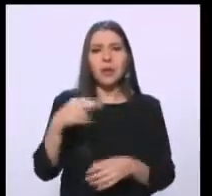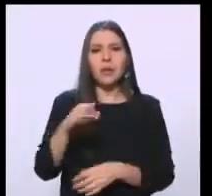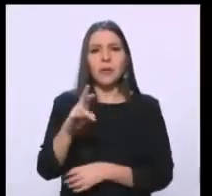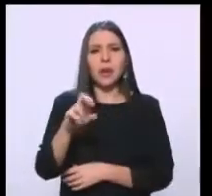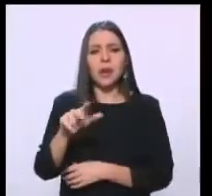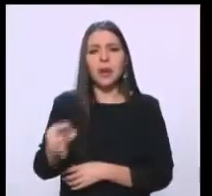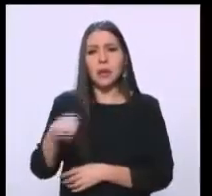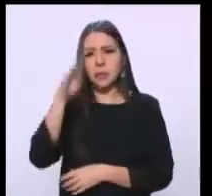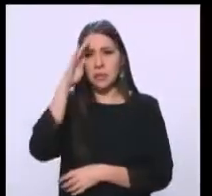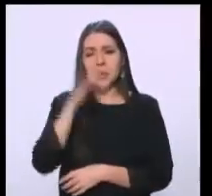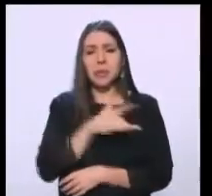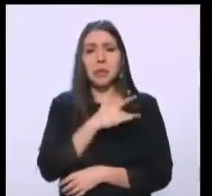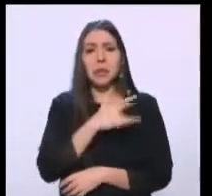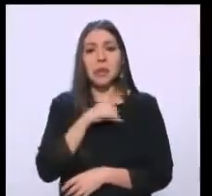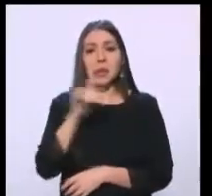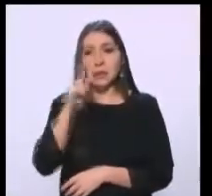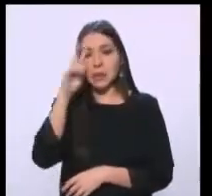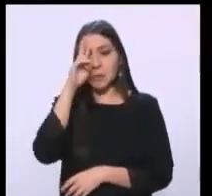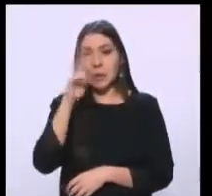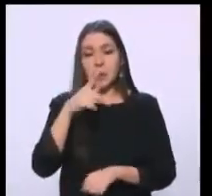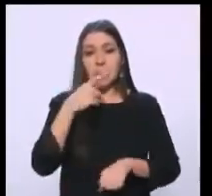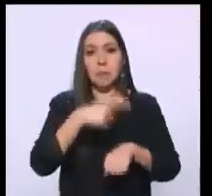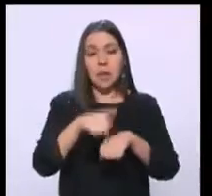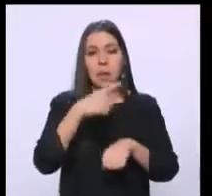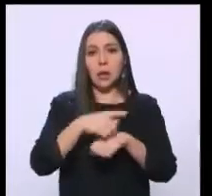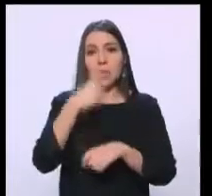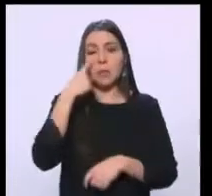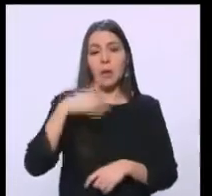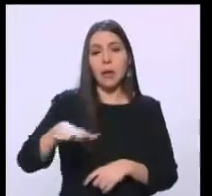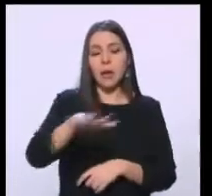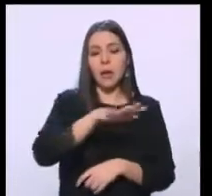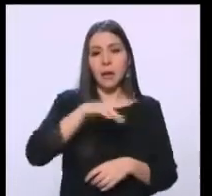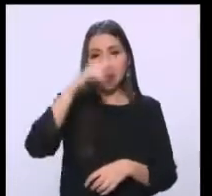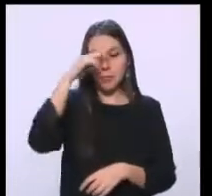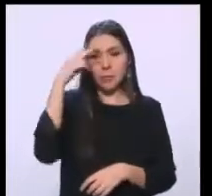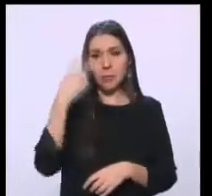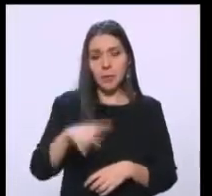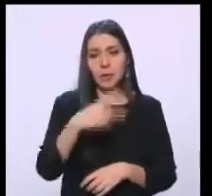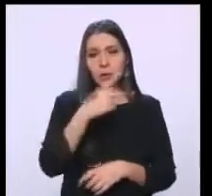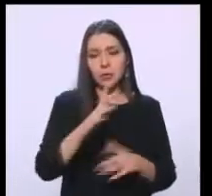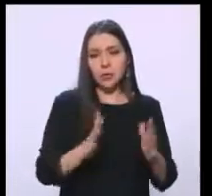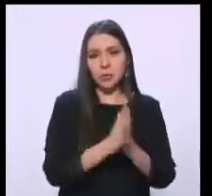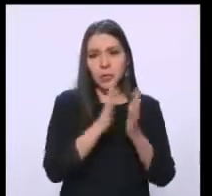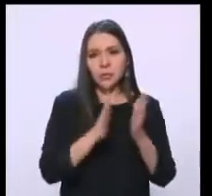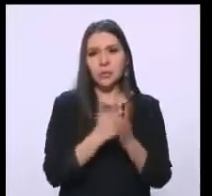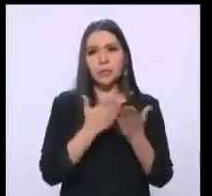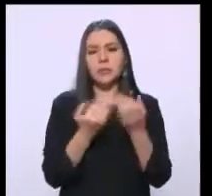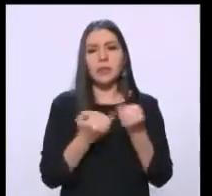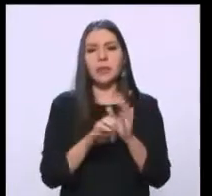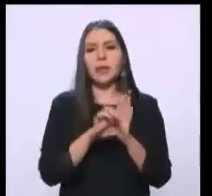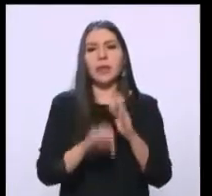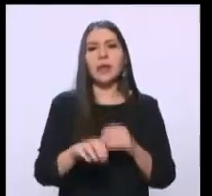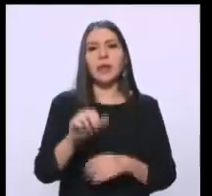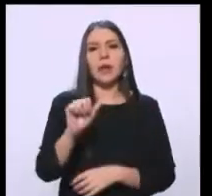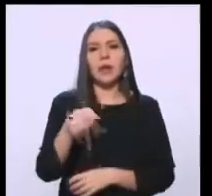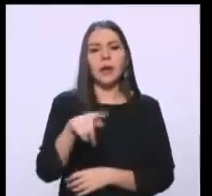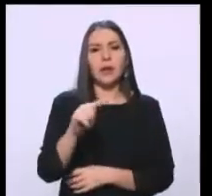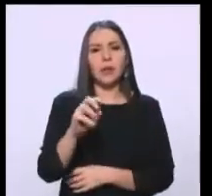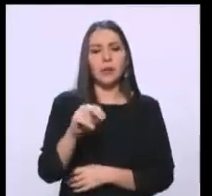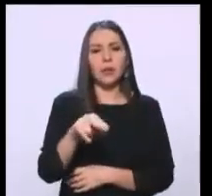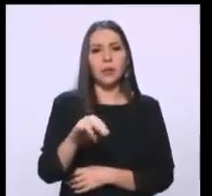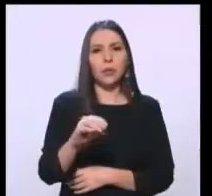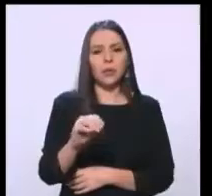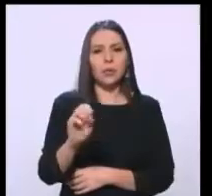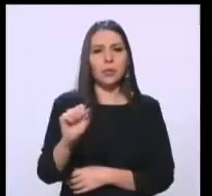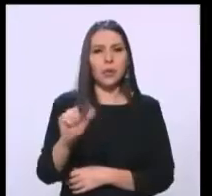como un potencial peligro para la vida democrática del país. Y es el caso de Antonio Salgado Borge, colaborador de Aristegui Noticias,